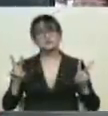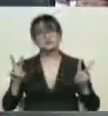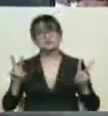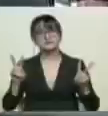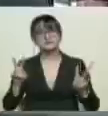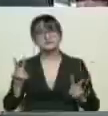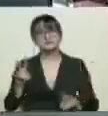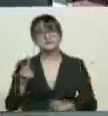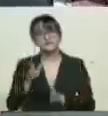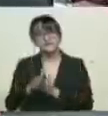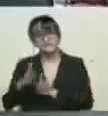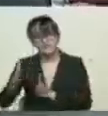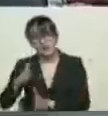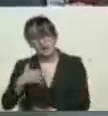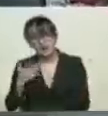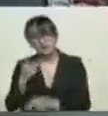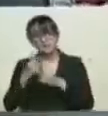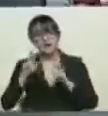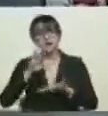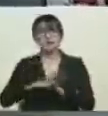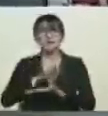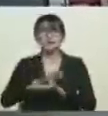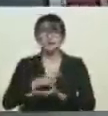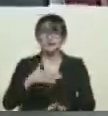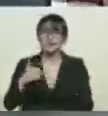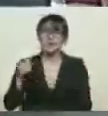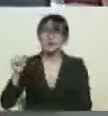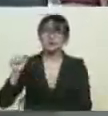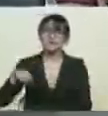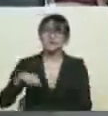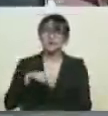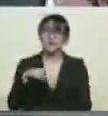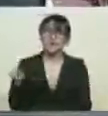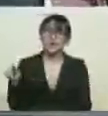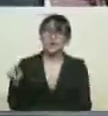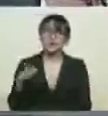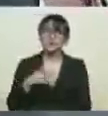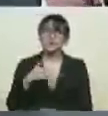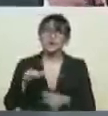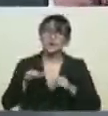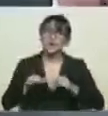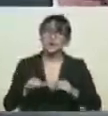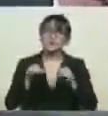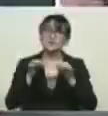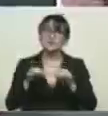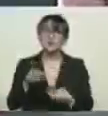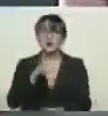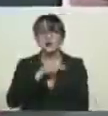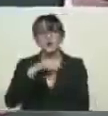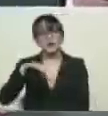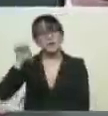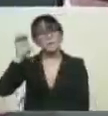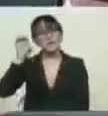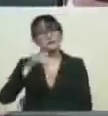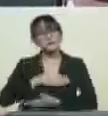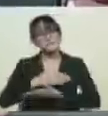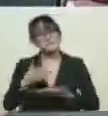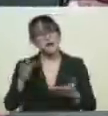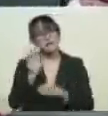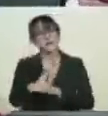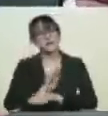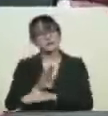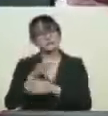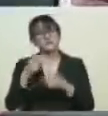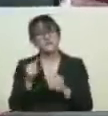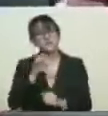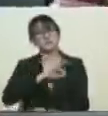tu vecina quieres paz y tranquilidad, tú quieres que continúe el carnet de la patria y se amplíe la protección y